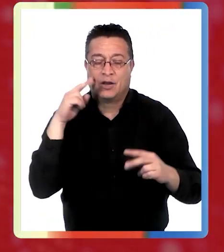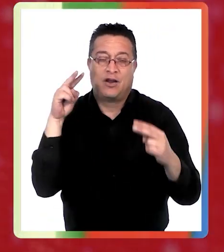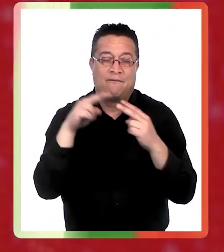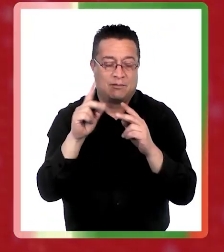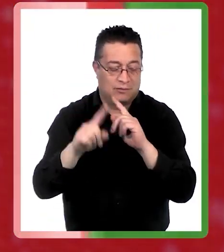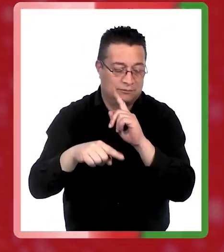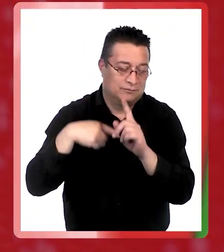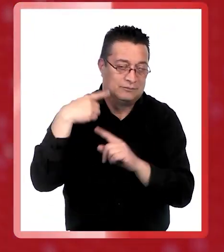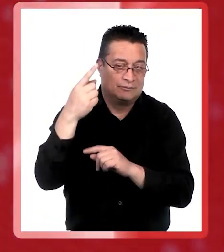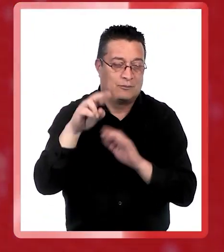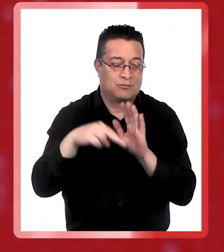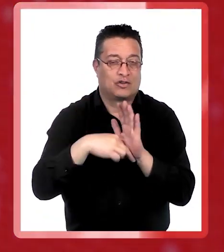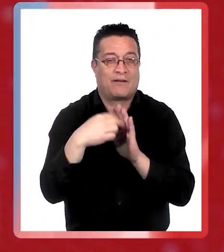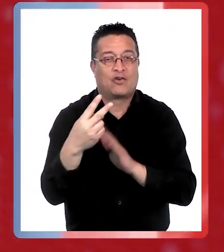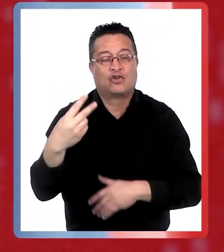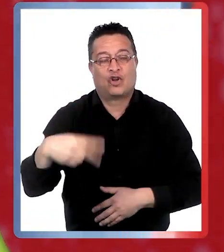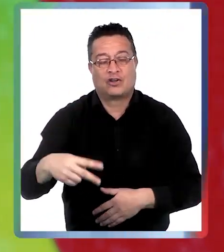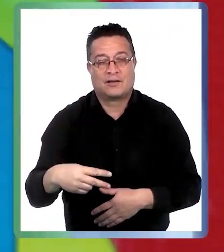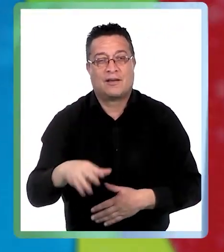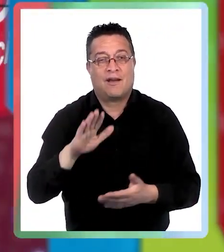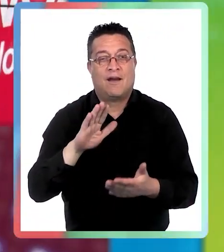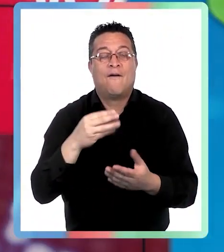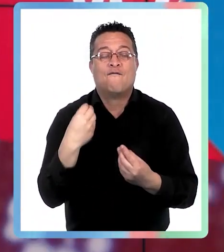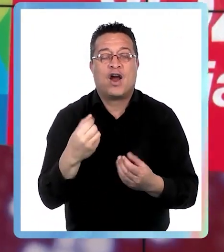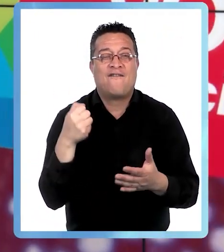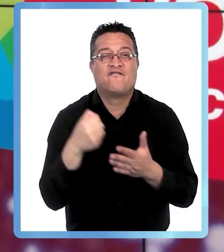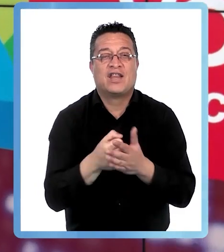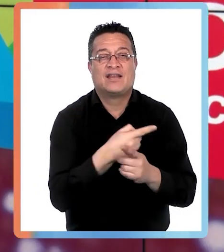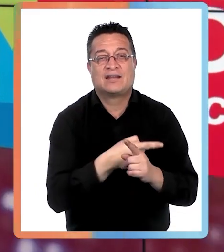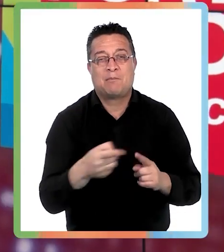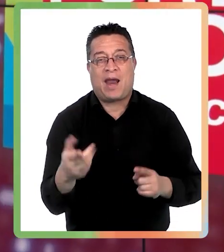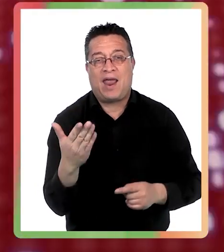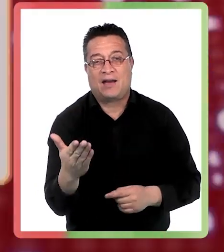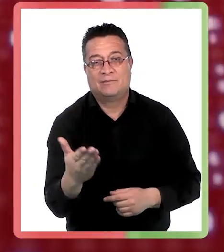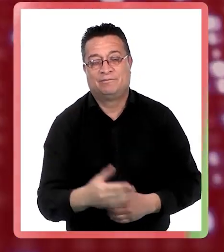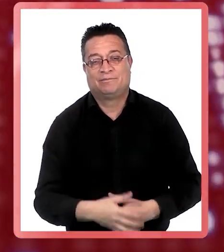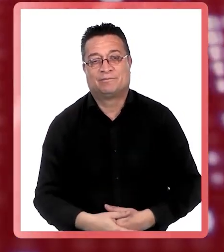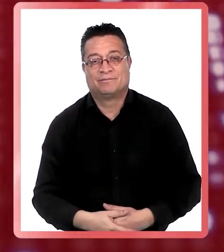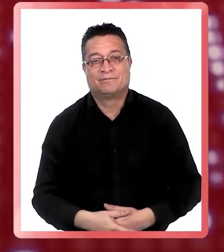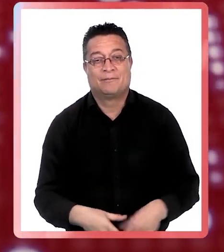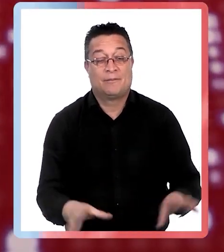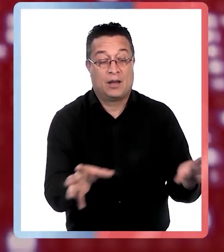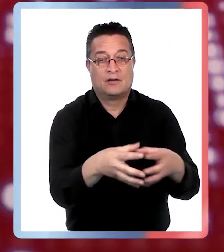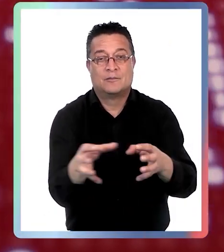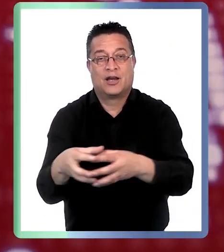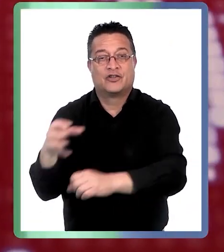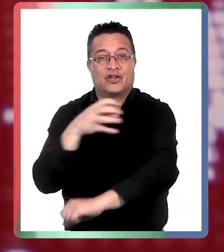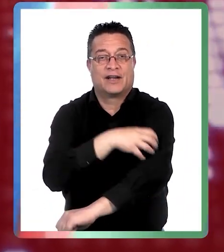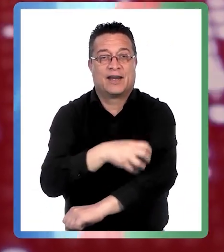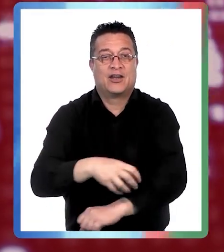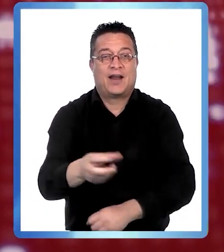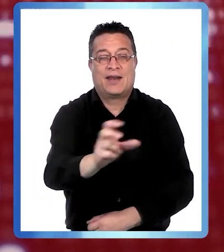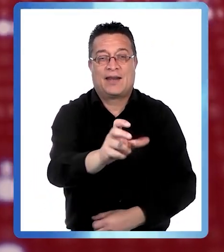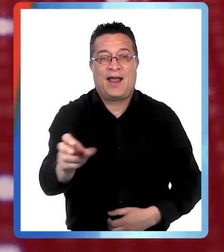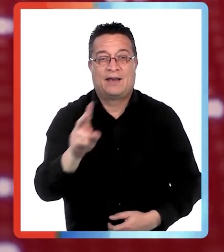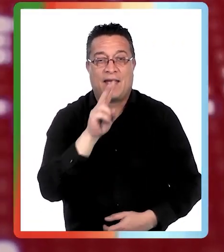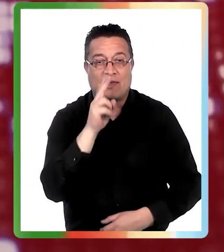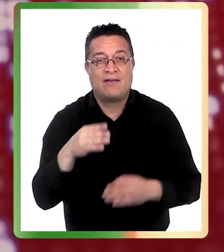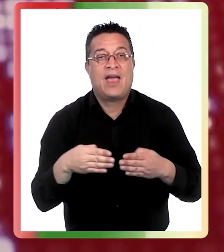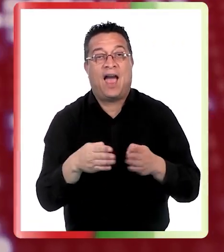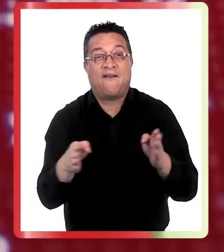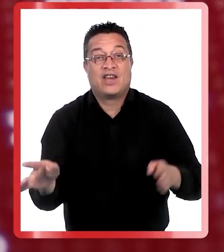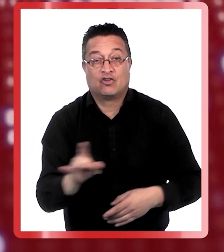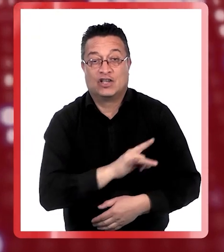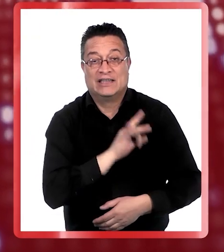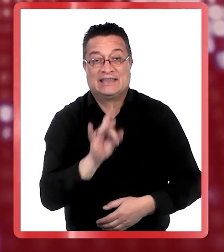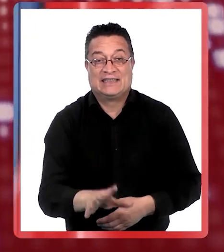nueva edición de portavoz noticias Que tengan un excelente fin de semana asociación Regional de canales de televisión de señal